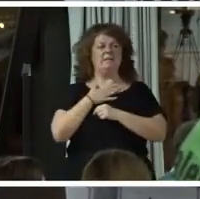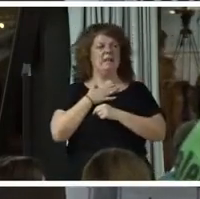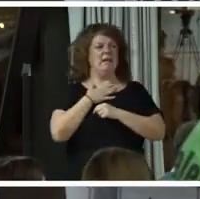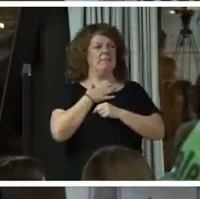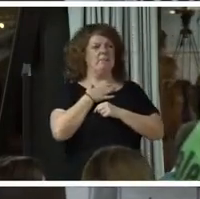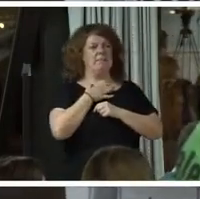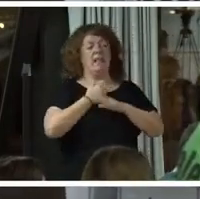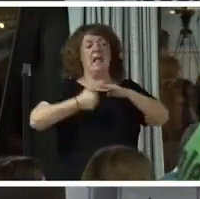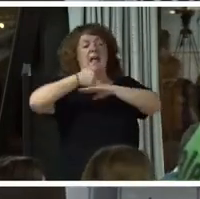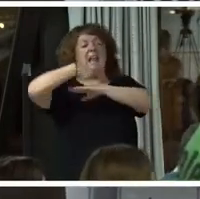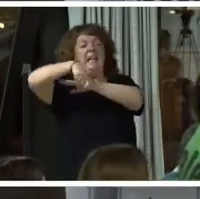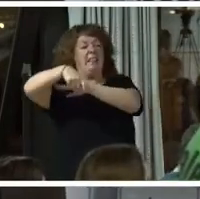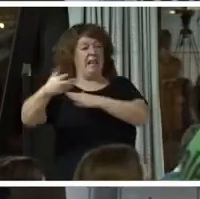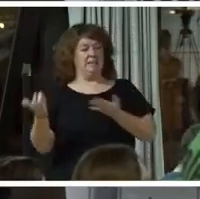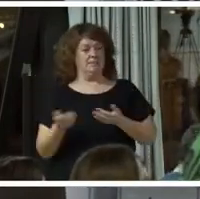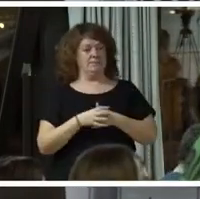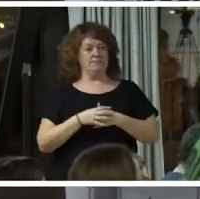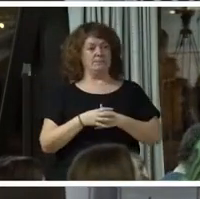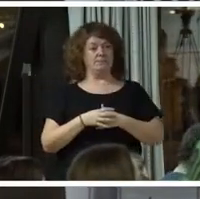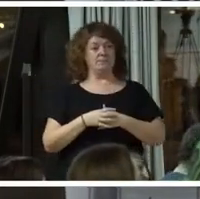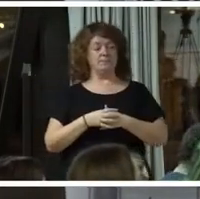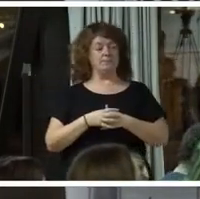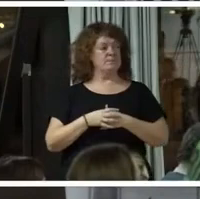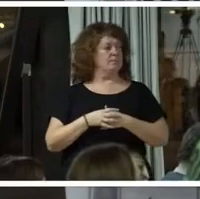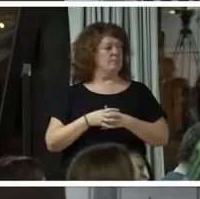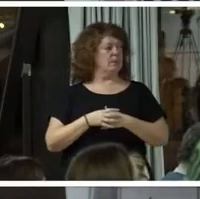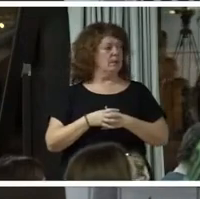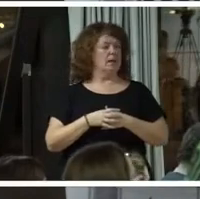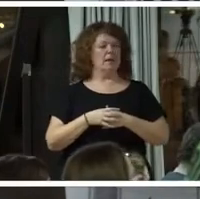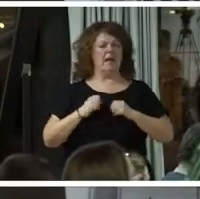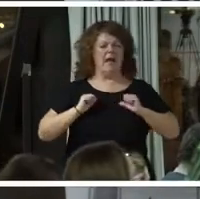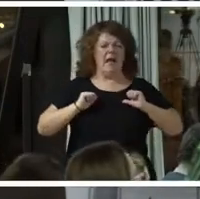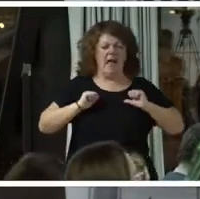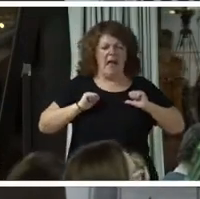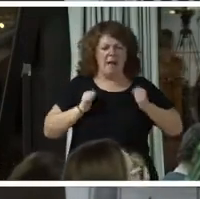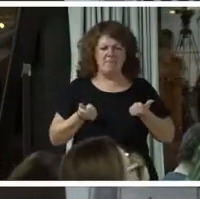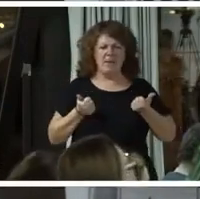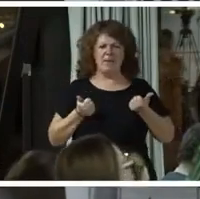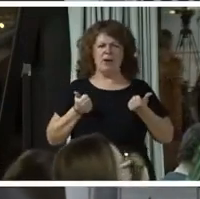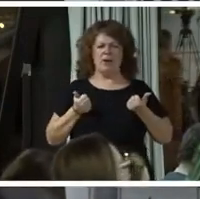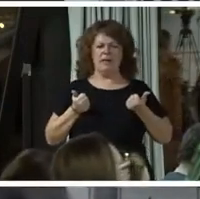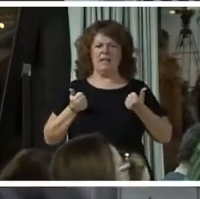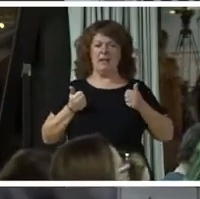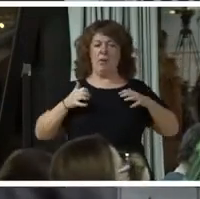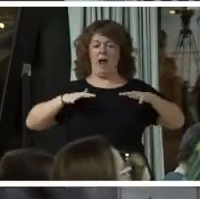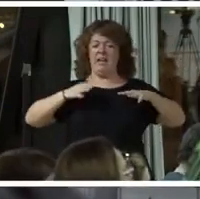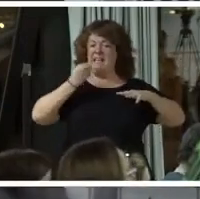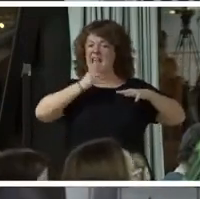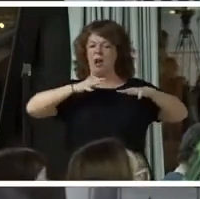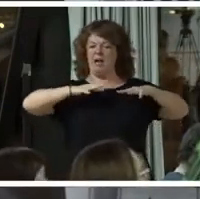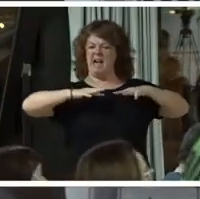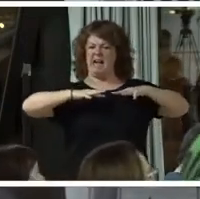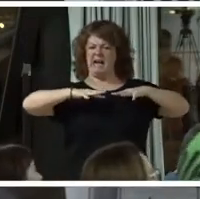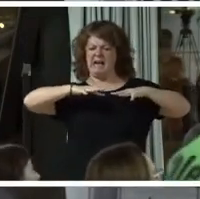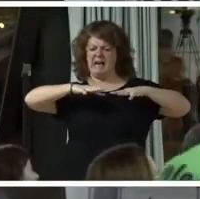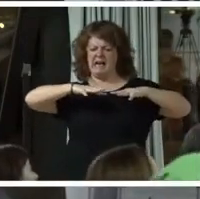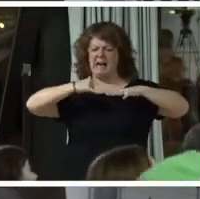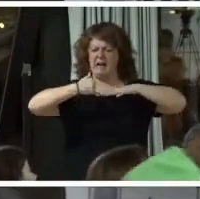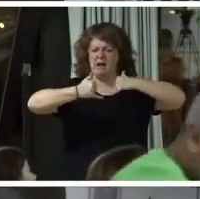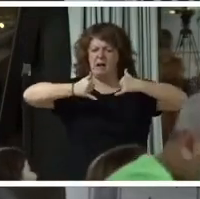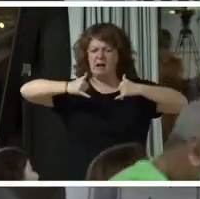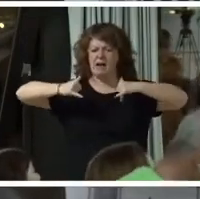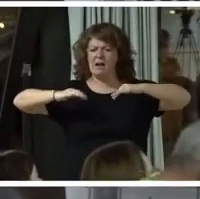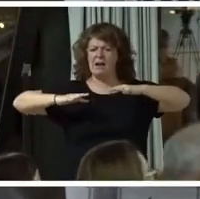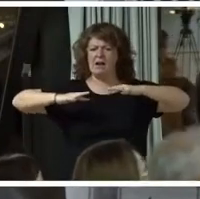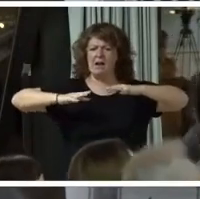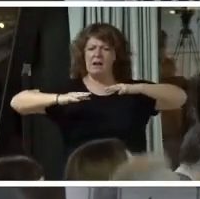líderes por qué Porque creo que cuando empiece a resquebrajarse el hielo va a ir mucho más rápido de lo que nos